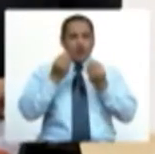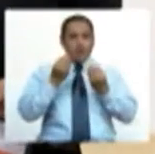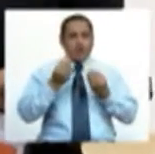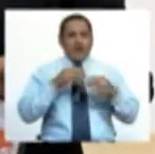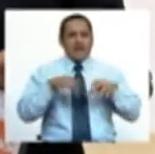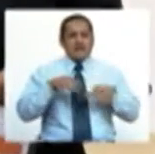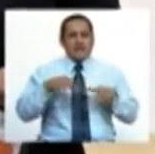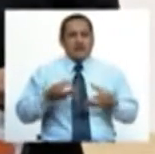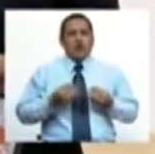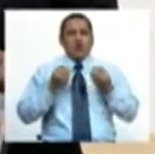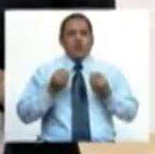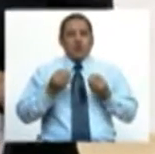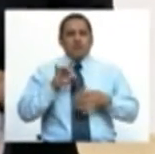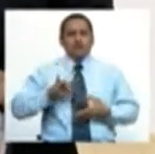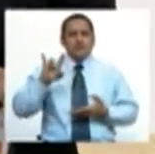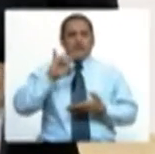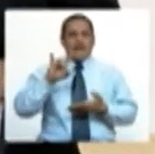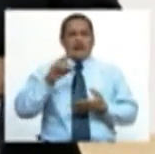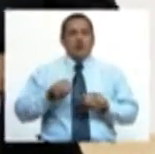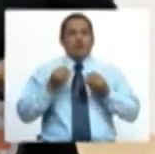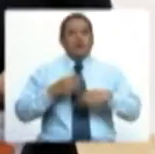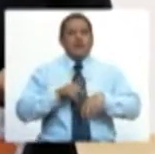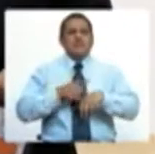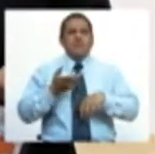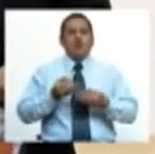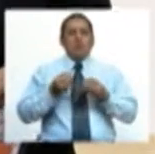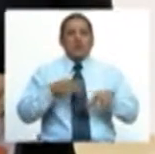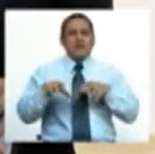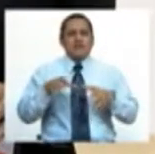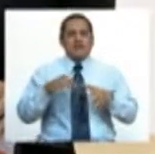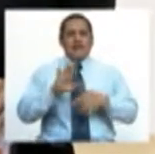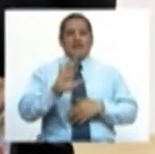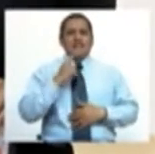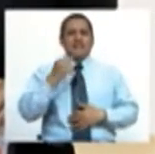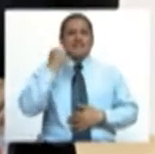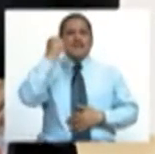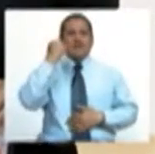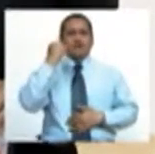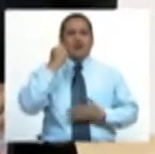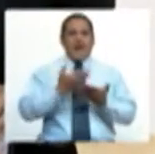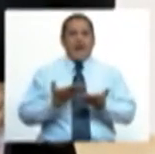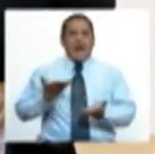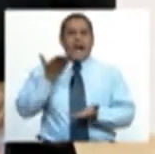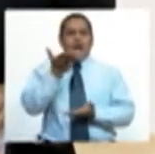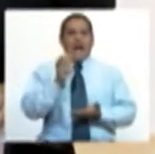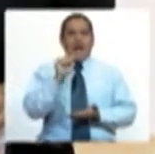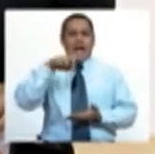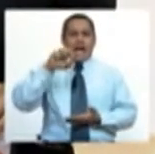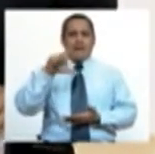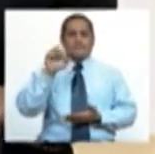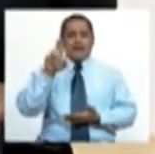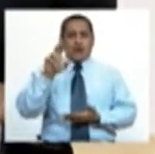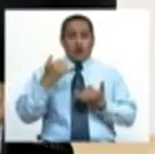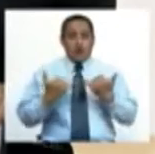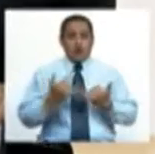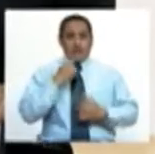ejemplo saber qué es, cómo usar y en qué momento usar el derecho a apelar. Hoy en Tus